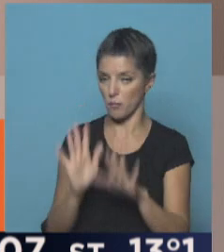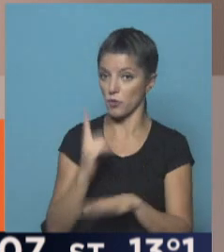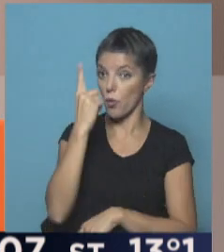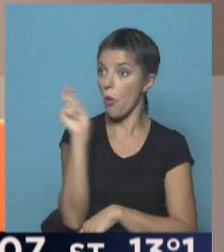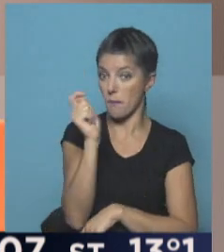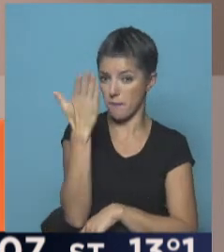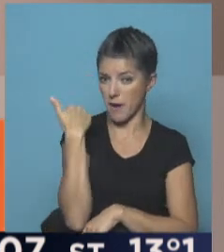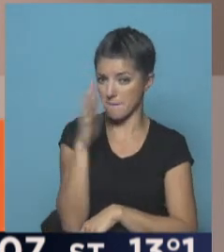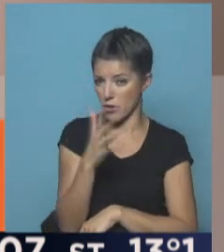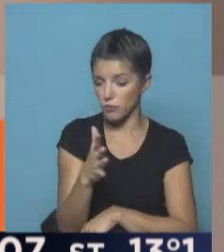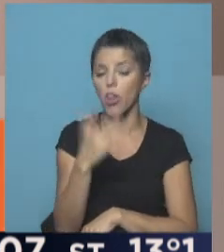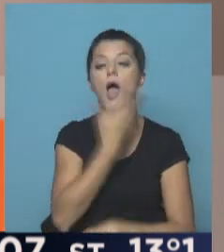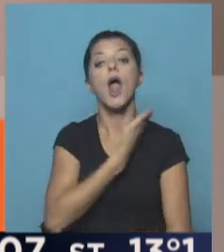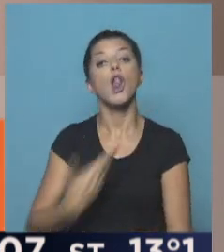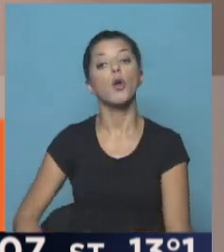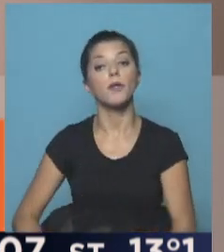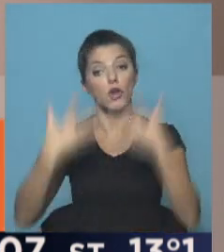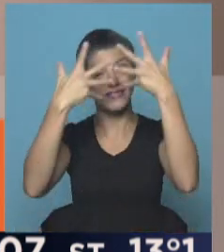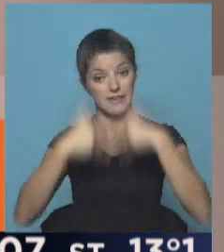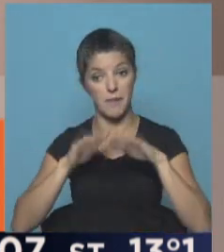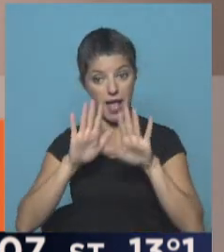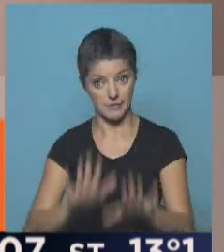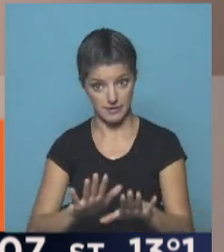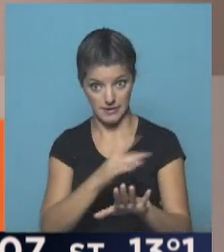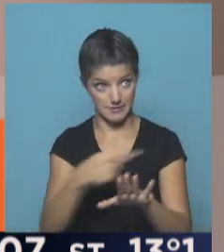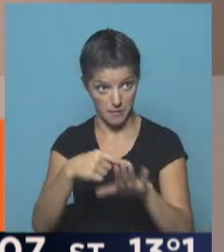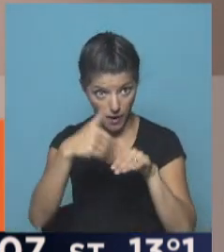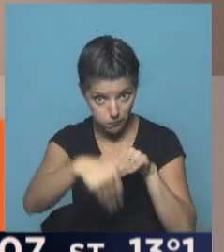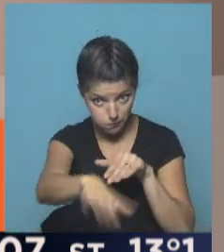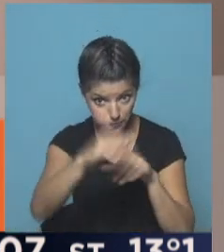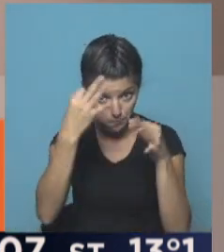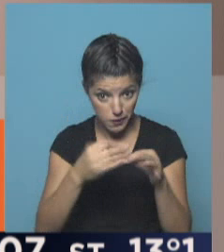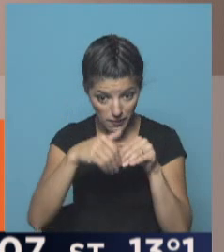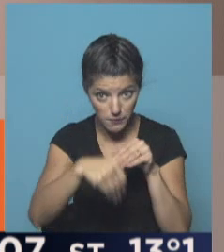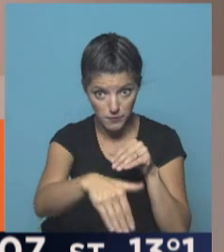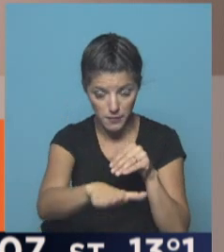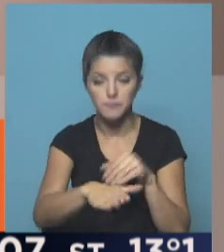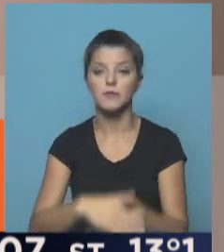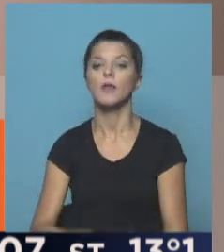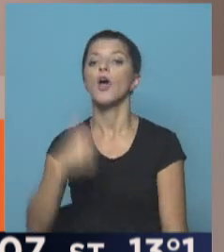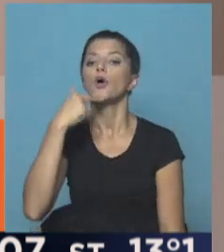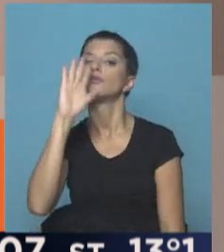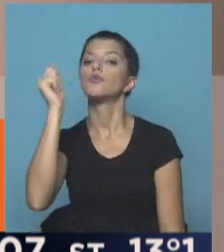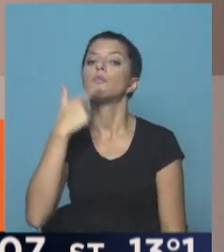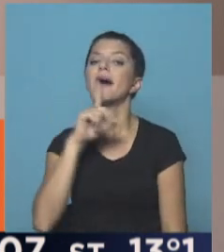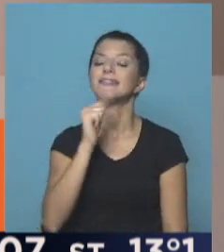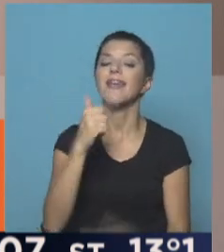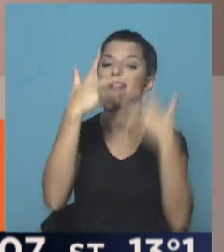mes planteó el gobierno y que se puso en marcha esta semana. Subasta del sistema se llama DICOM,